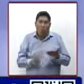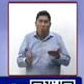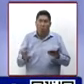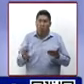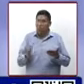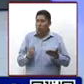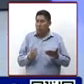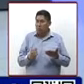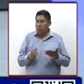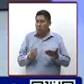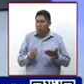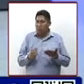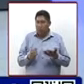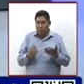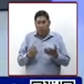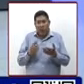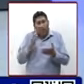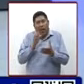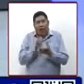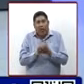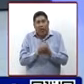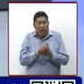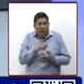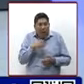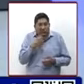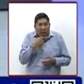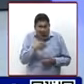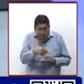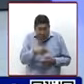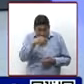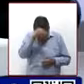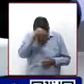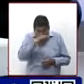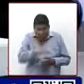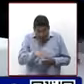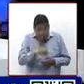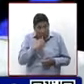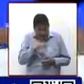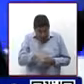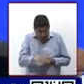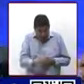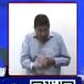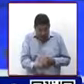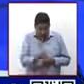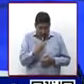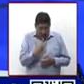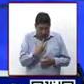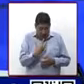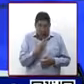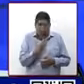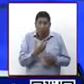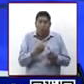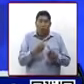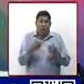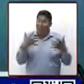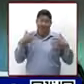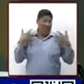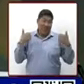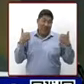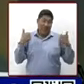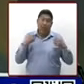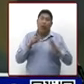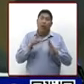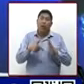es creer todo lo que te dicen los niños. El ánimo de los niños, sí, porque decae increíblemente, claro. Necesito,